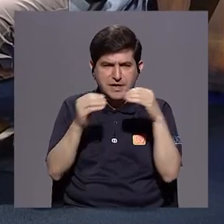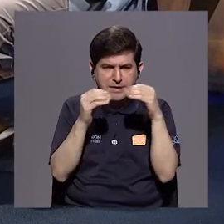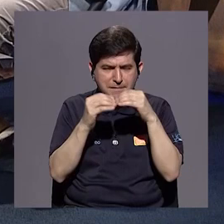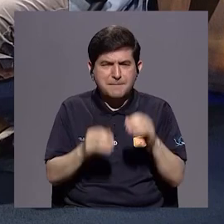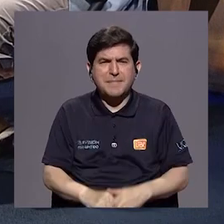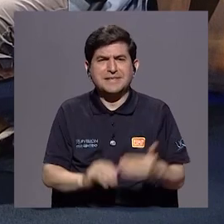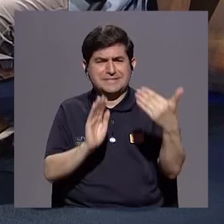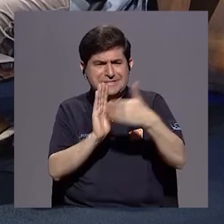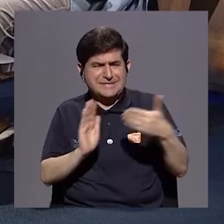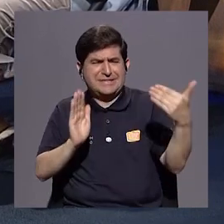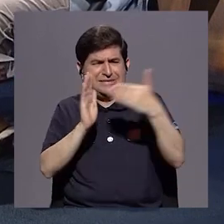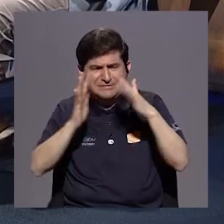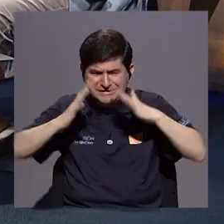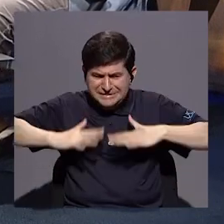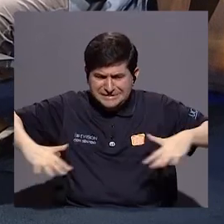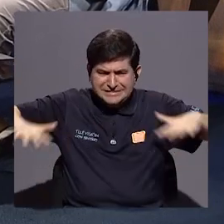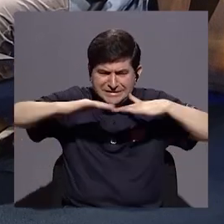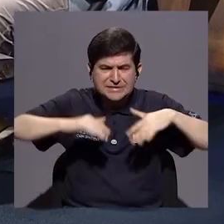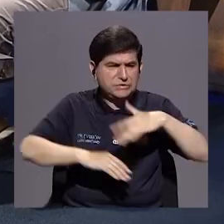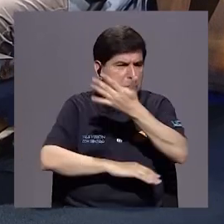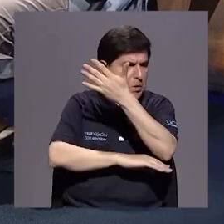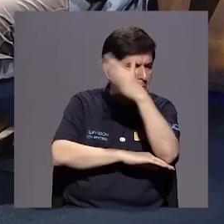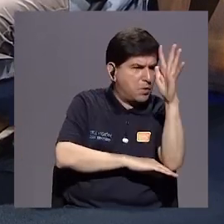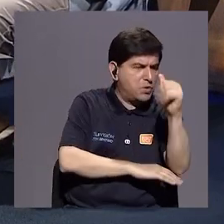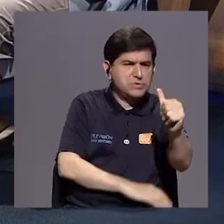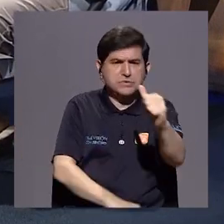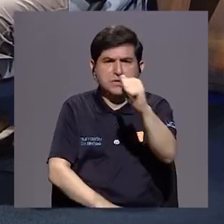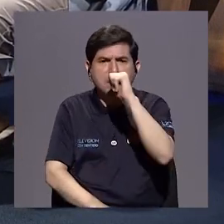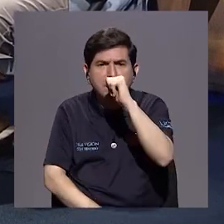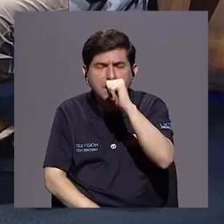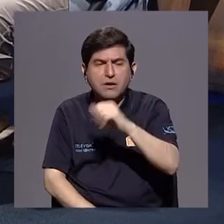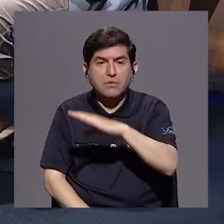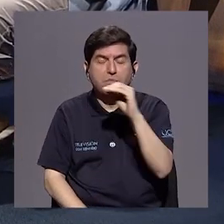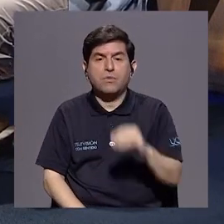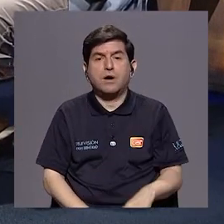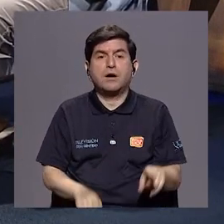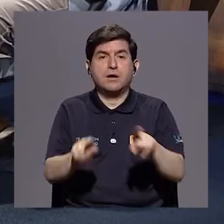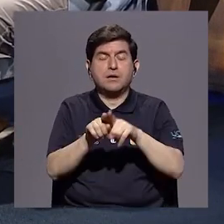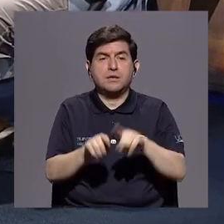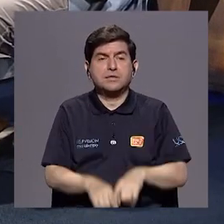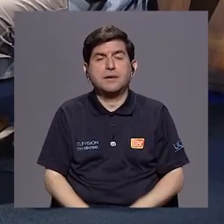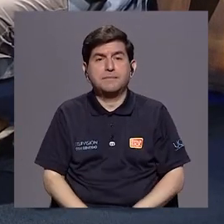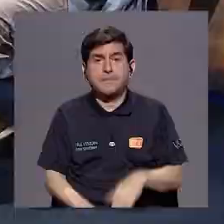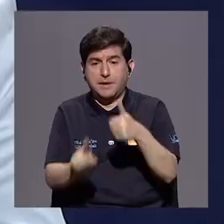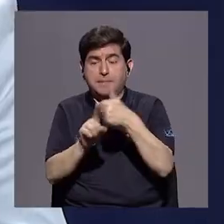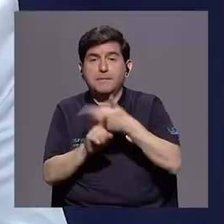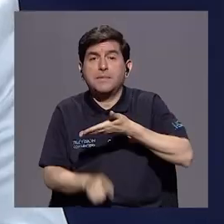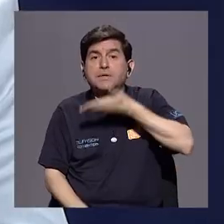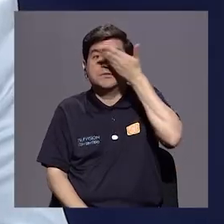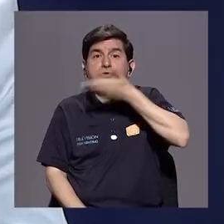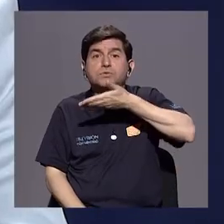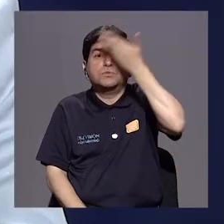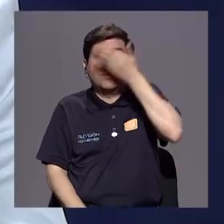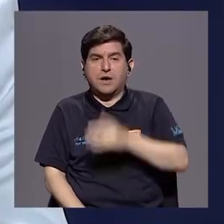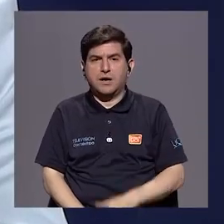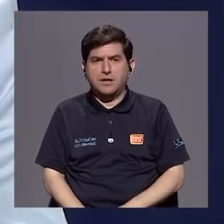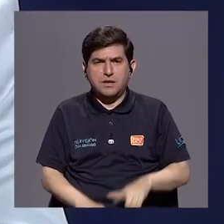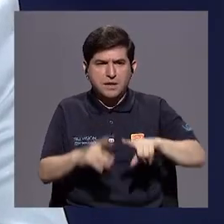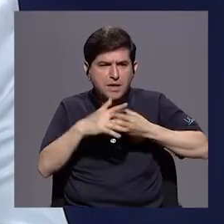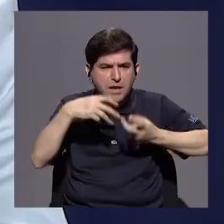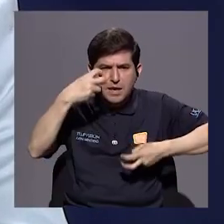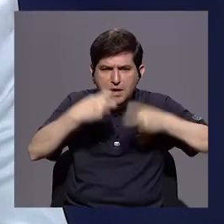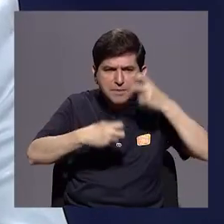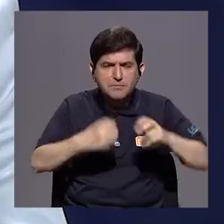deterioro del medio ambiente los bosques el agua y algunos recursos como el mismo aire para cuándo empezaron los